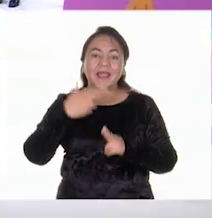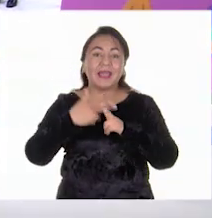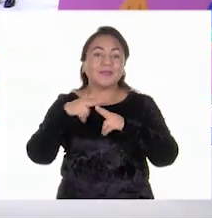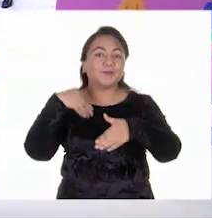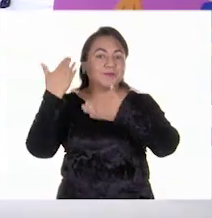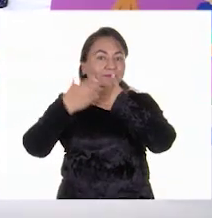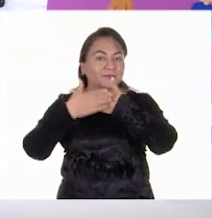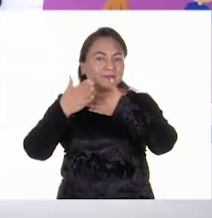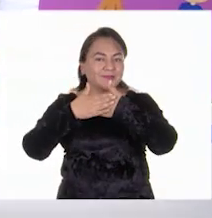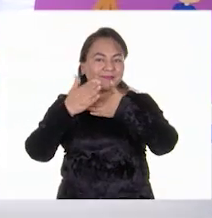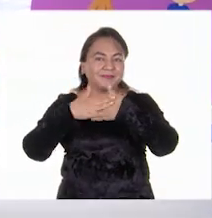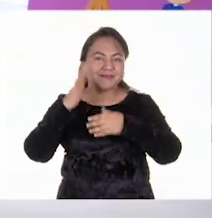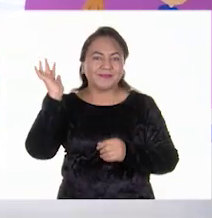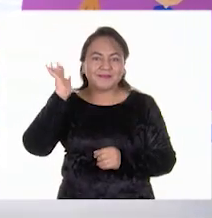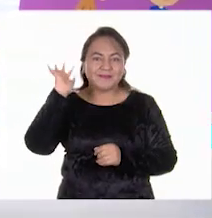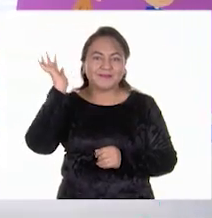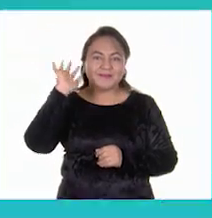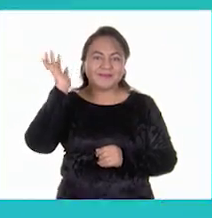próxima.